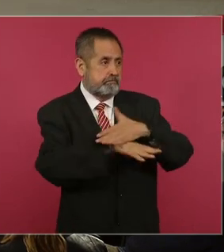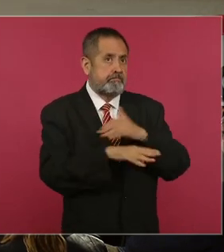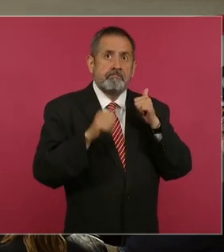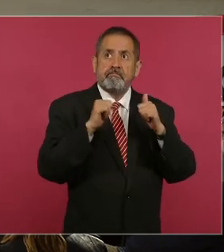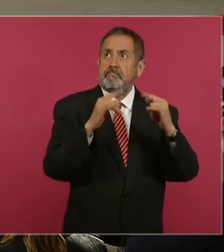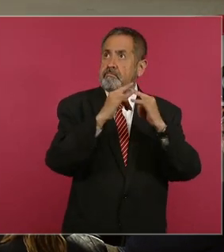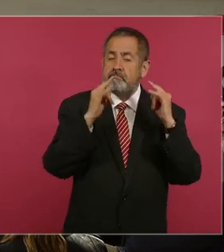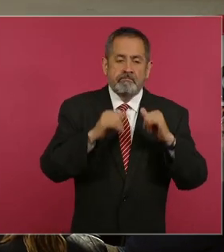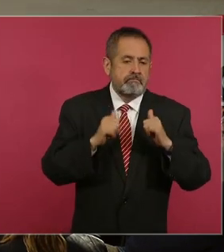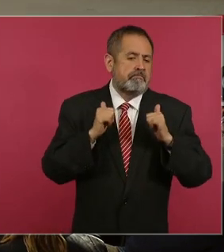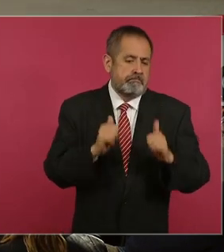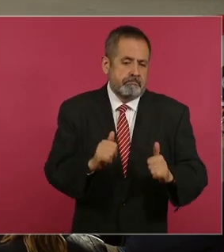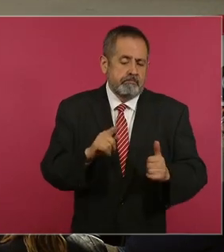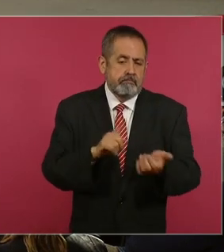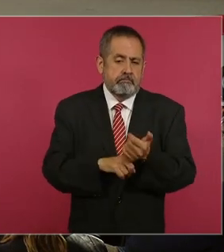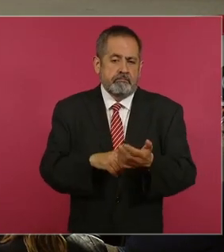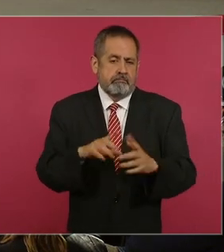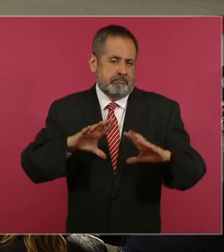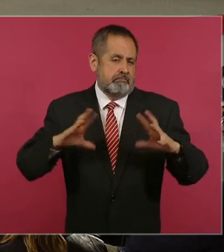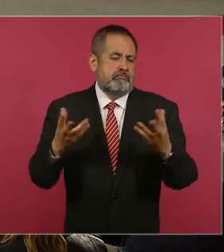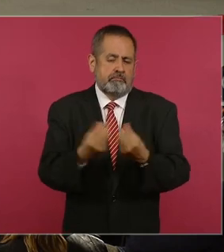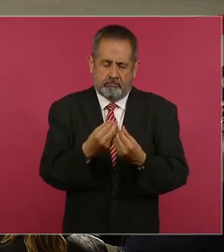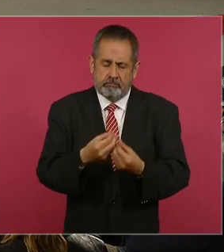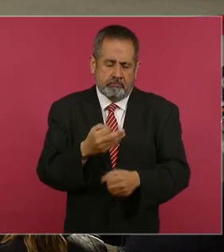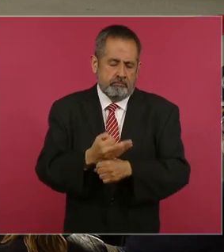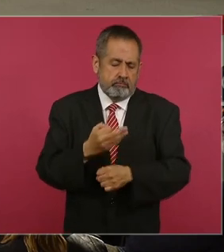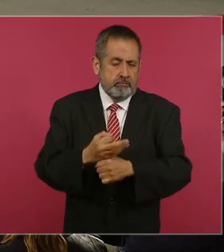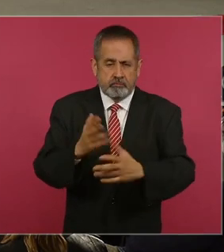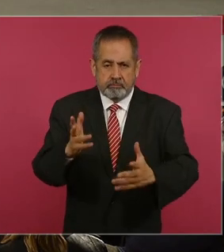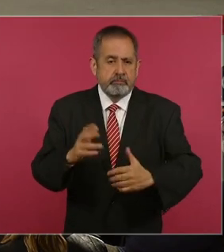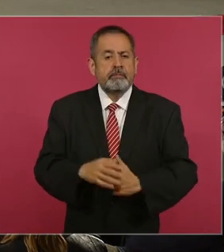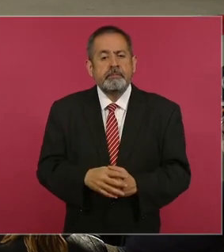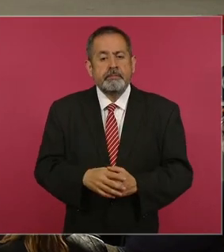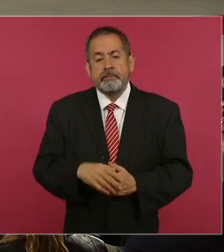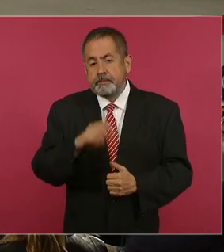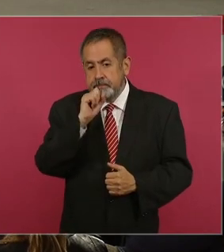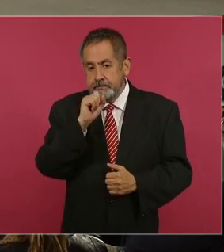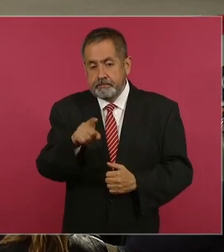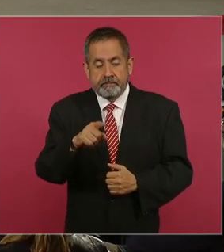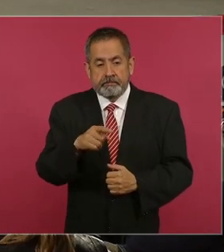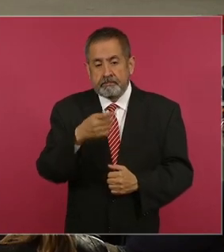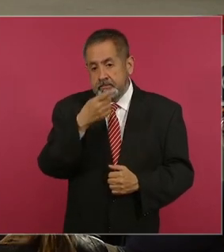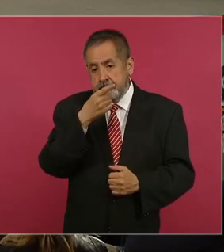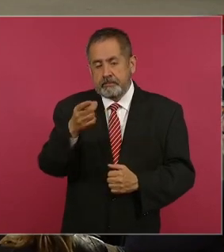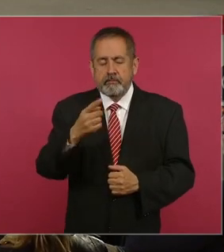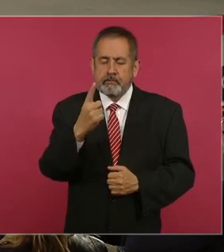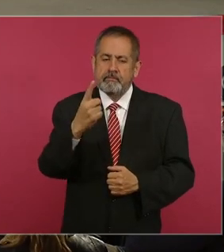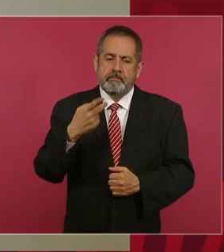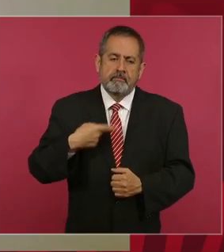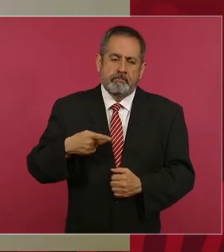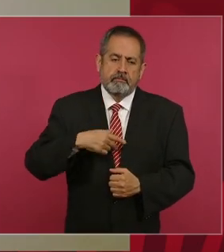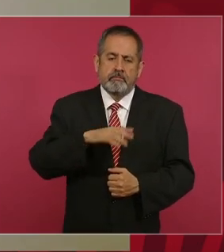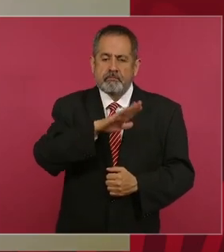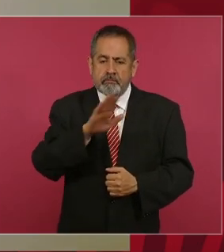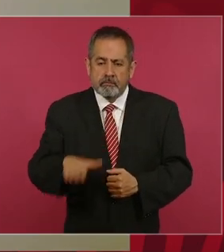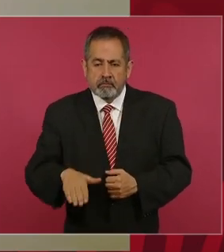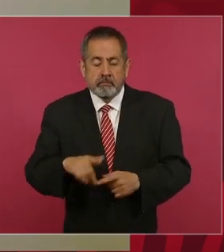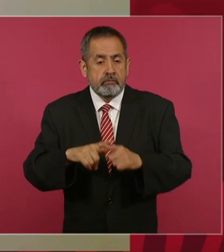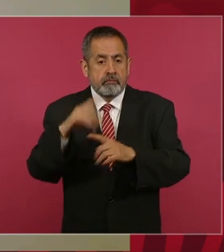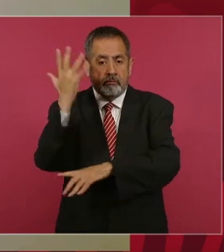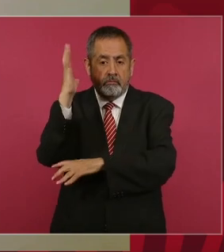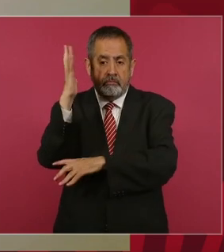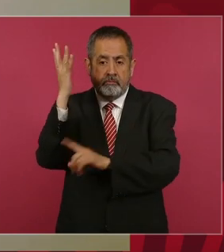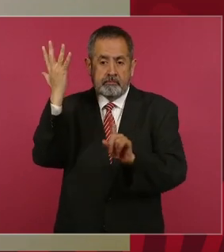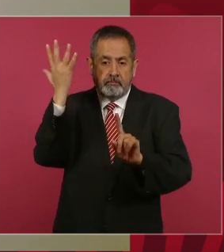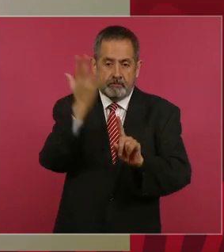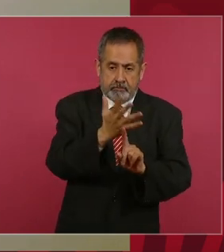personas refugiadas en estos albergues. Asimismo, se reporta un fallecido por caída de árbol